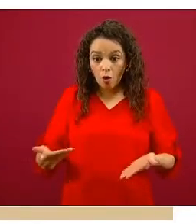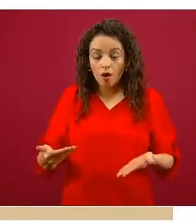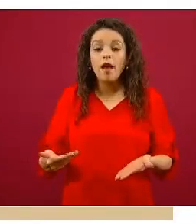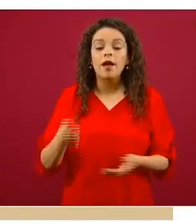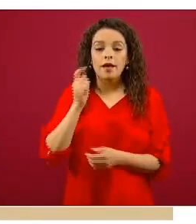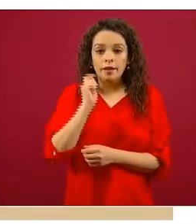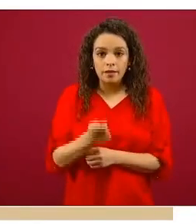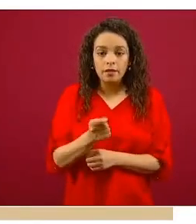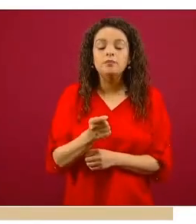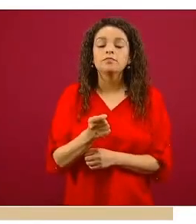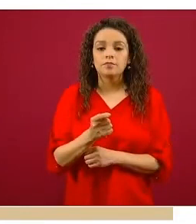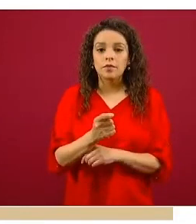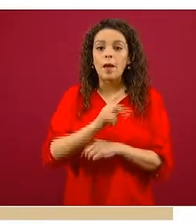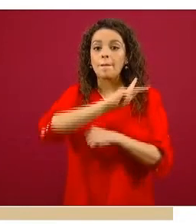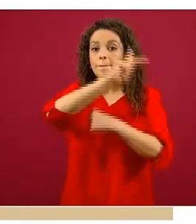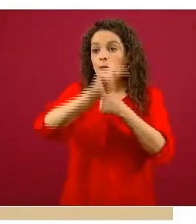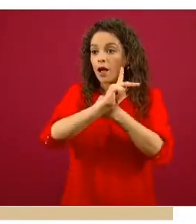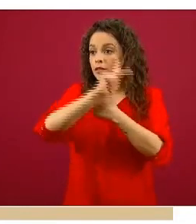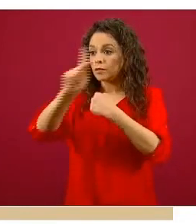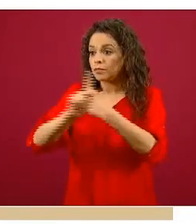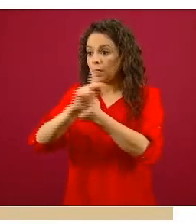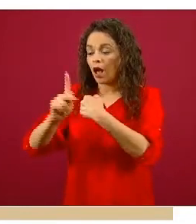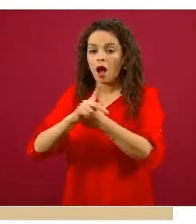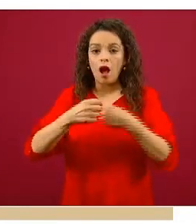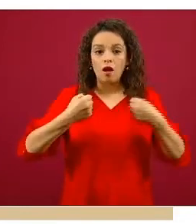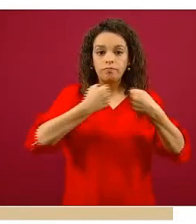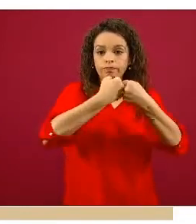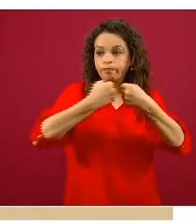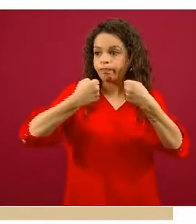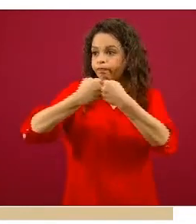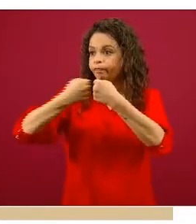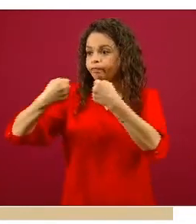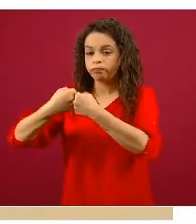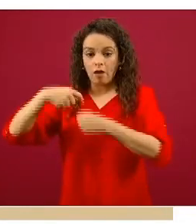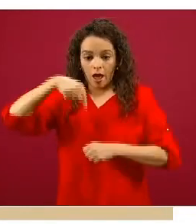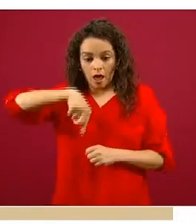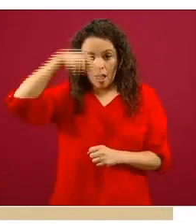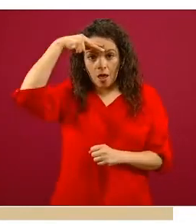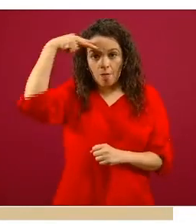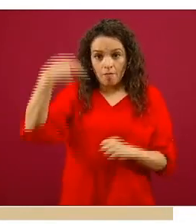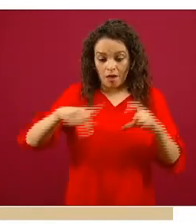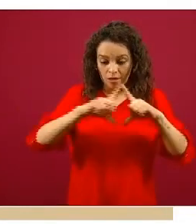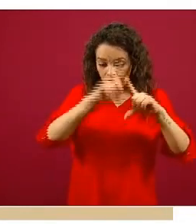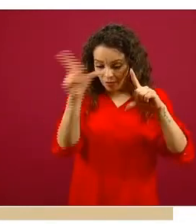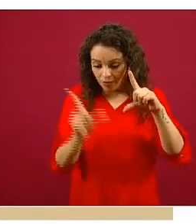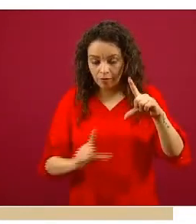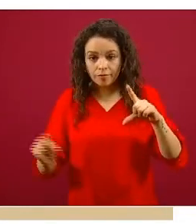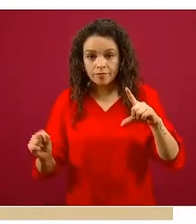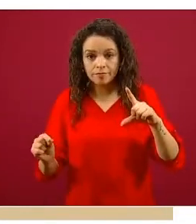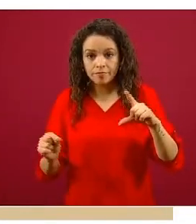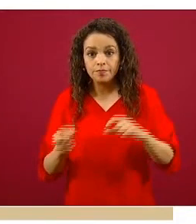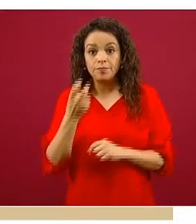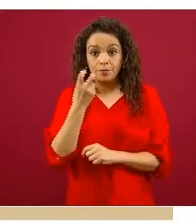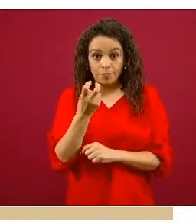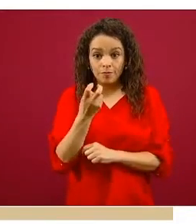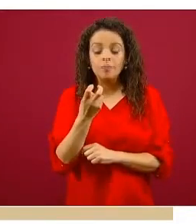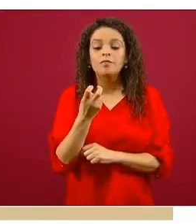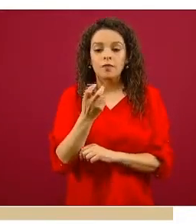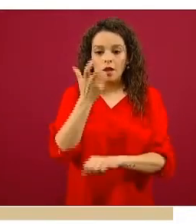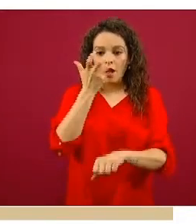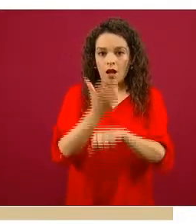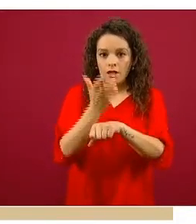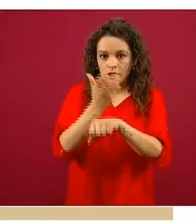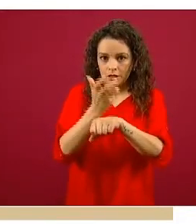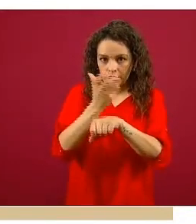es precisamente los países que se encuentran en la vecindad del nuestro, de México. Entonces, por lo mismo tenemos a los Estados Unidos,